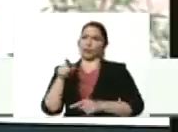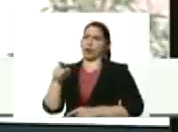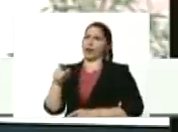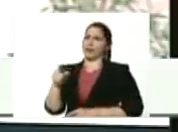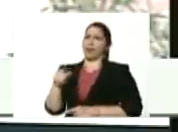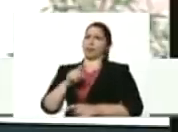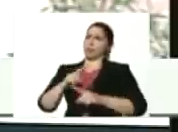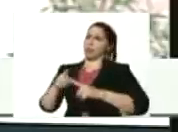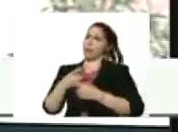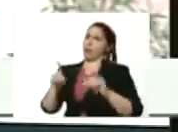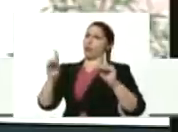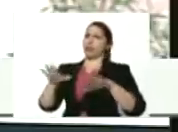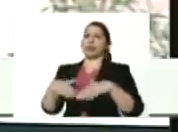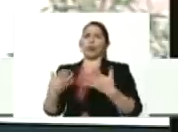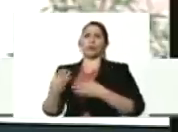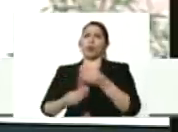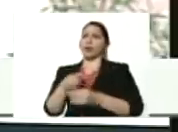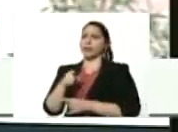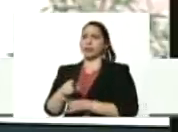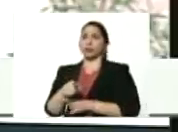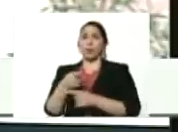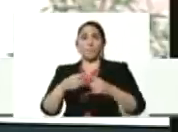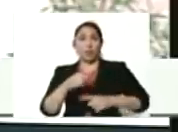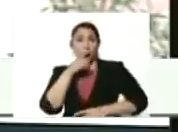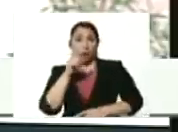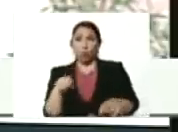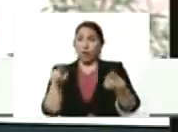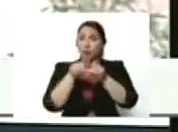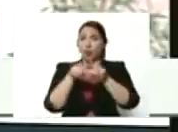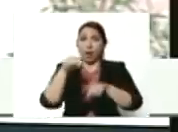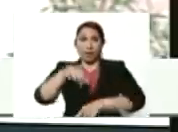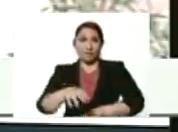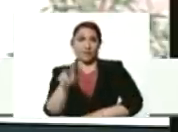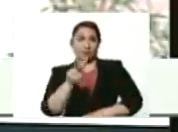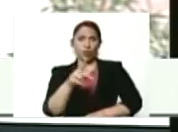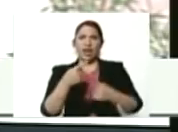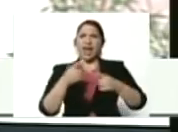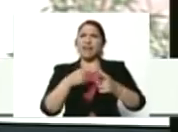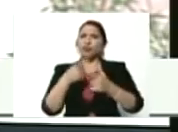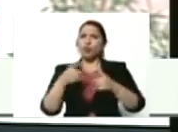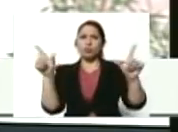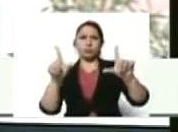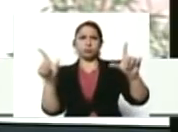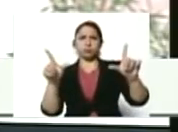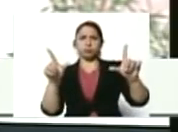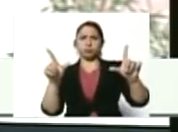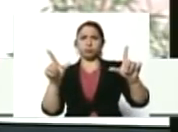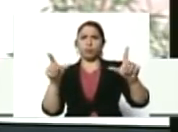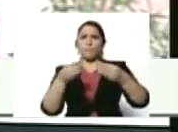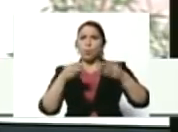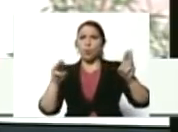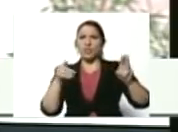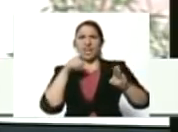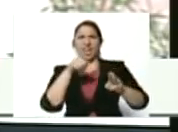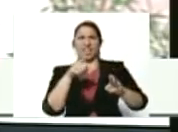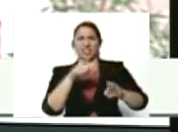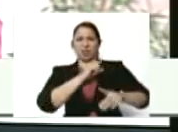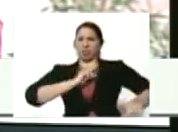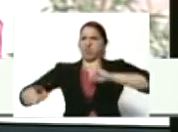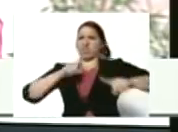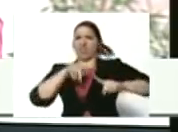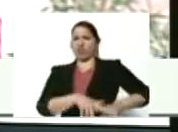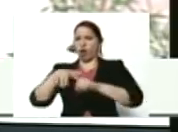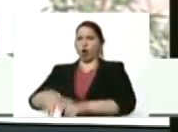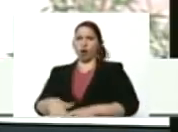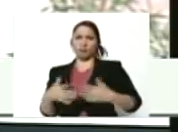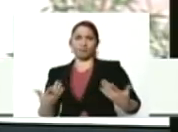demócrata cuando hace esto. Si Maduro hace esto en Venezuela, para la televisión pública de España, es un dictador.